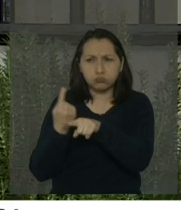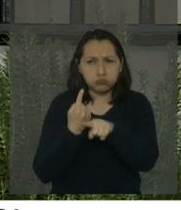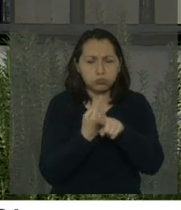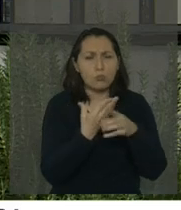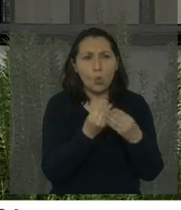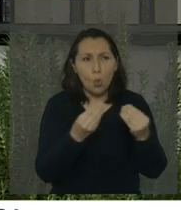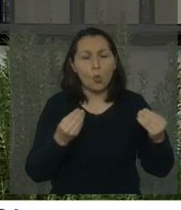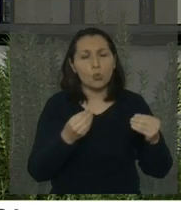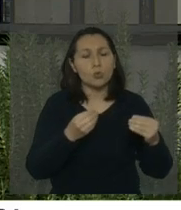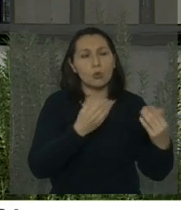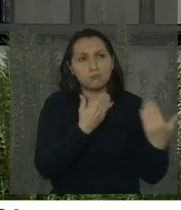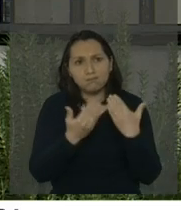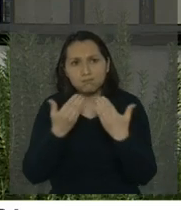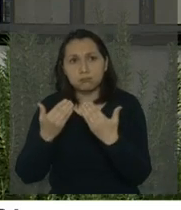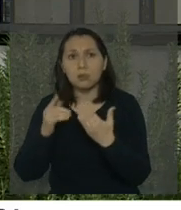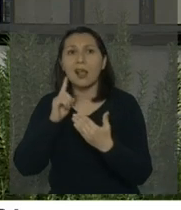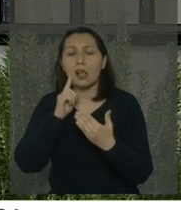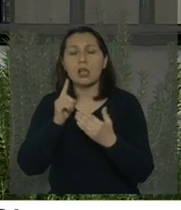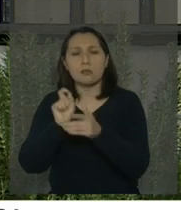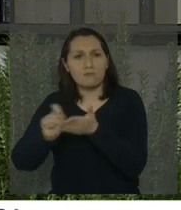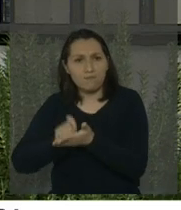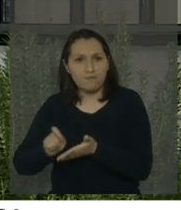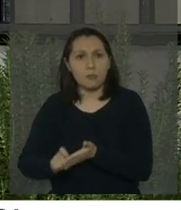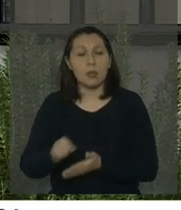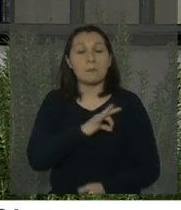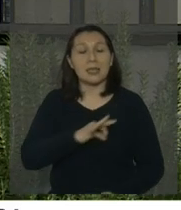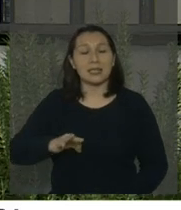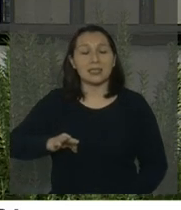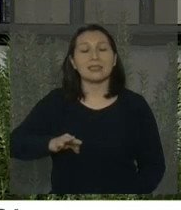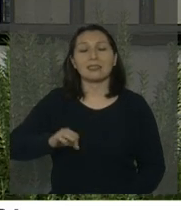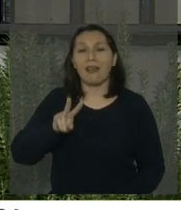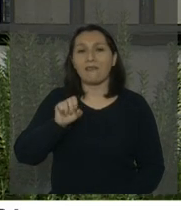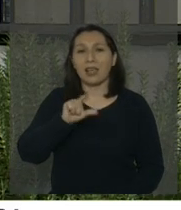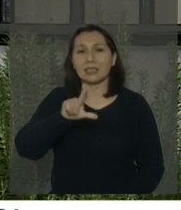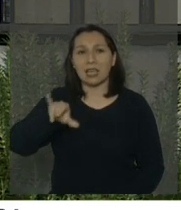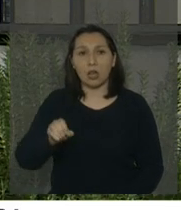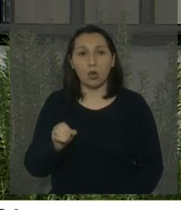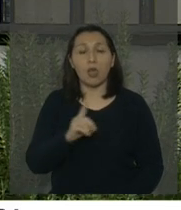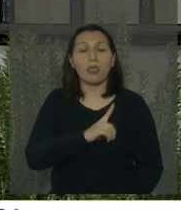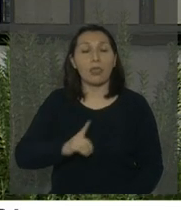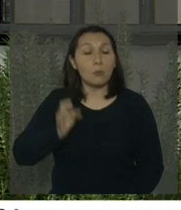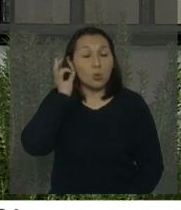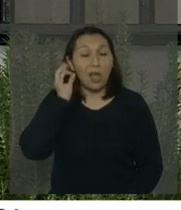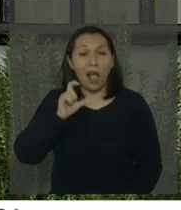que en su momento tuvieron las patrocinantes, la ministra Vallejo y la diputada Cariola, con